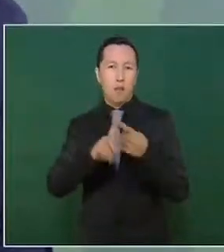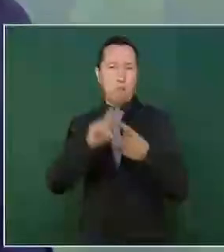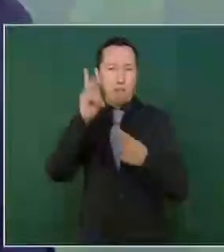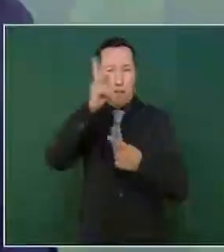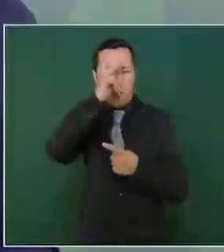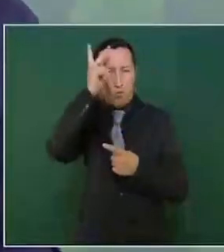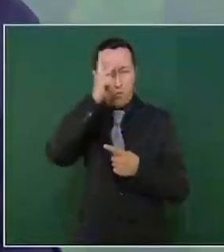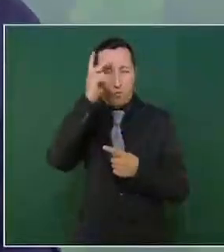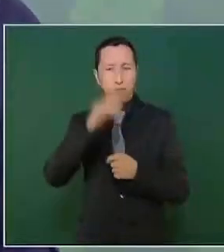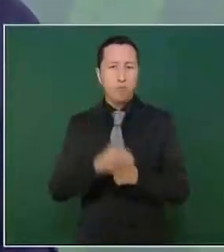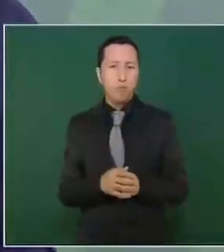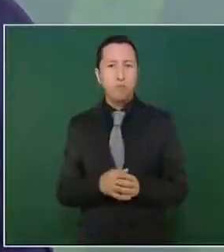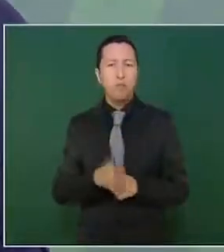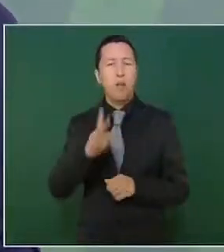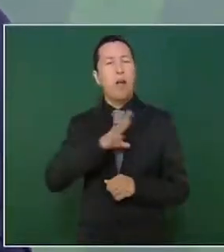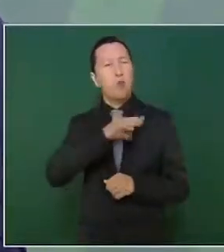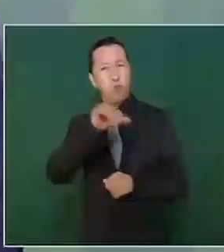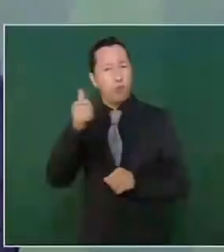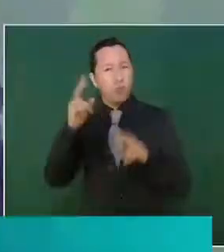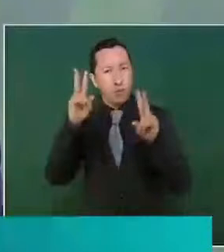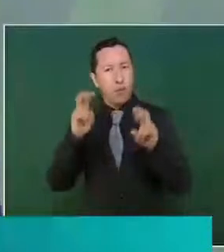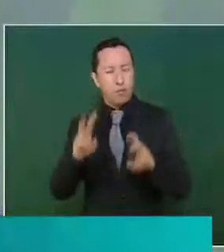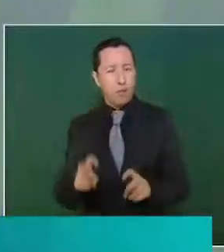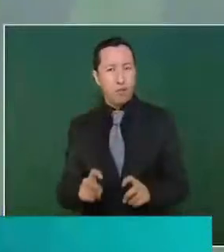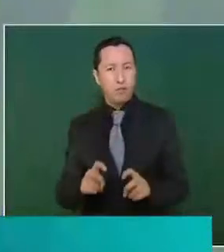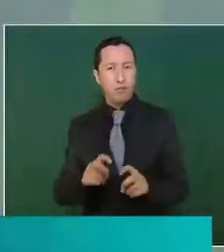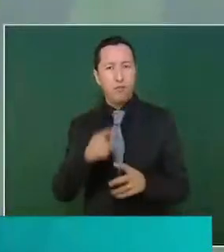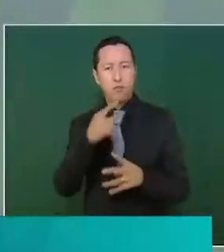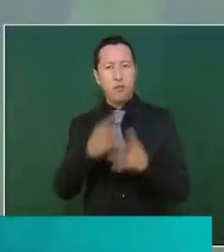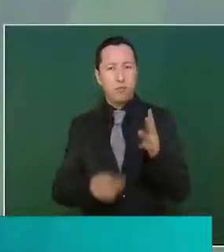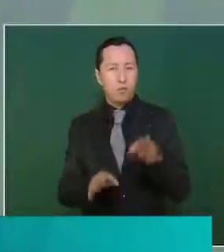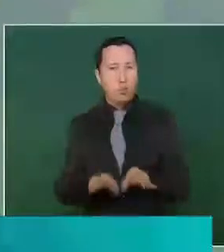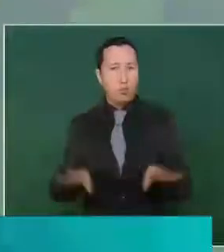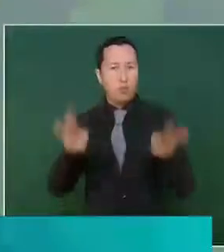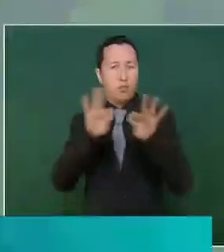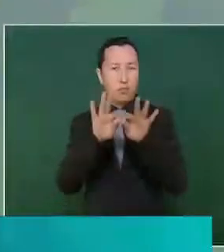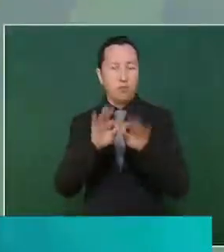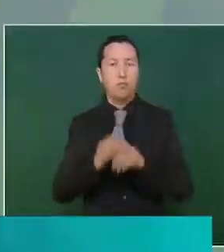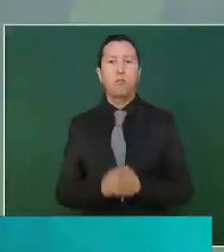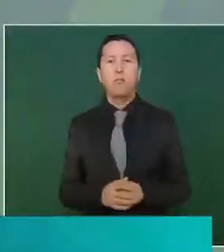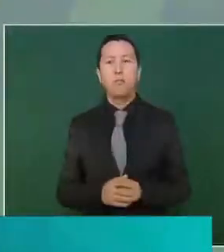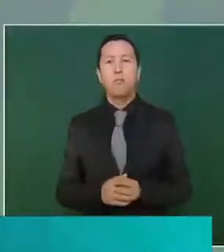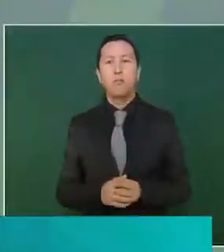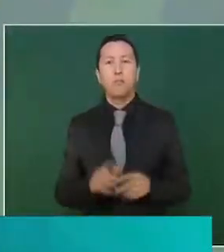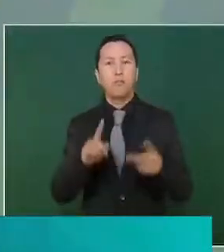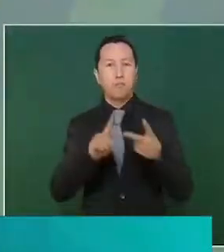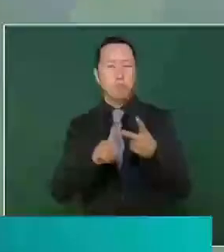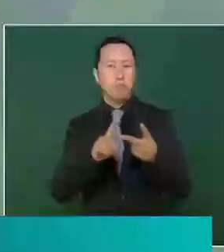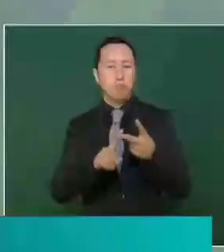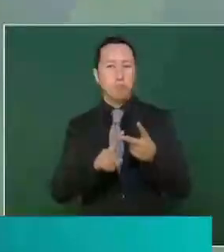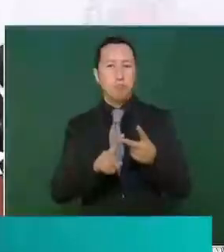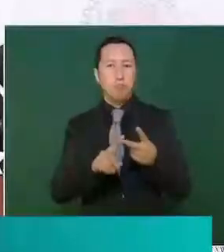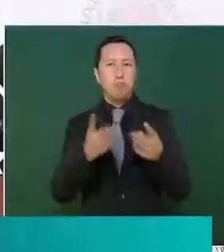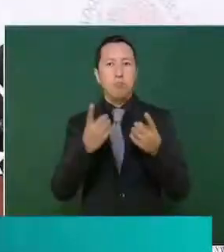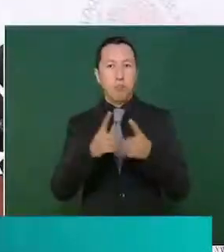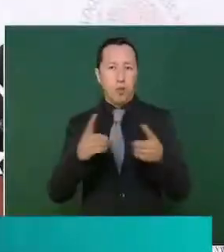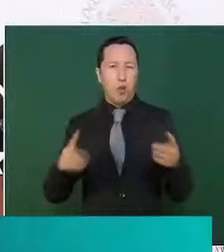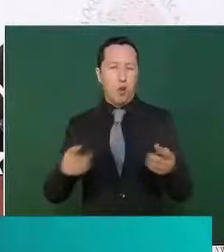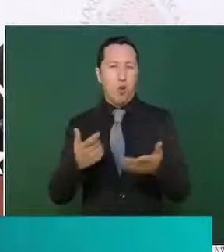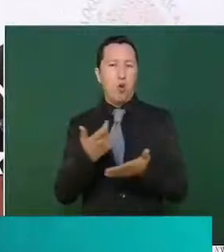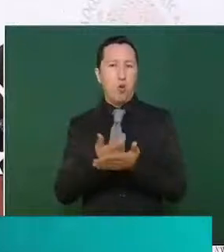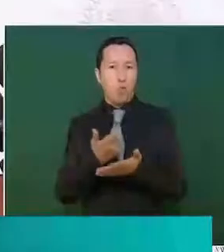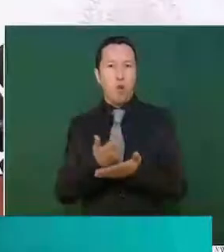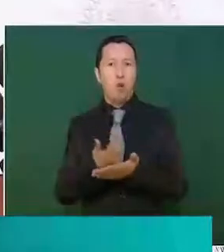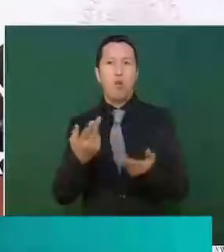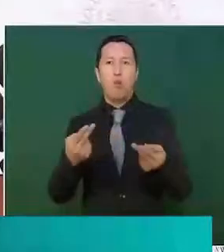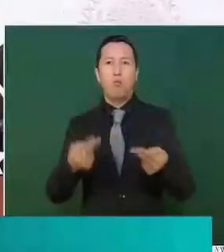Primero, que consolidemos el desarrollo económico,